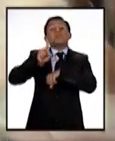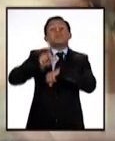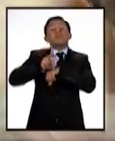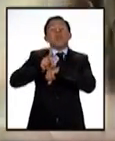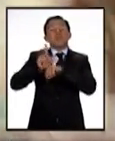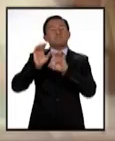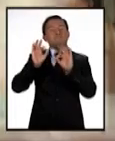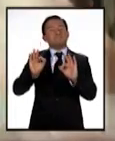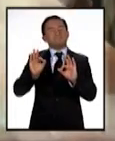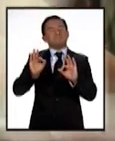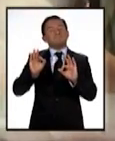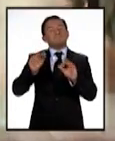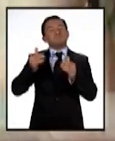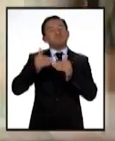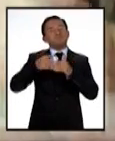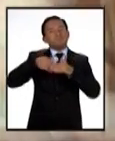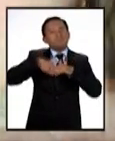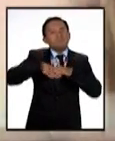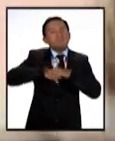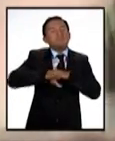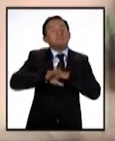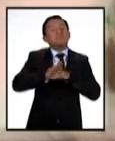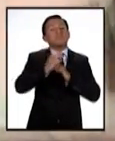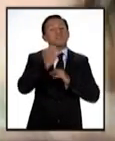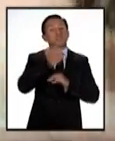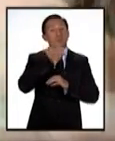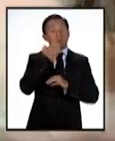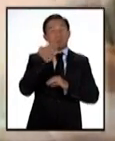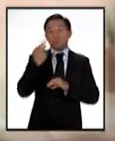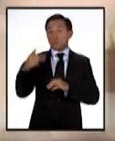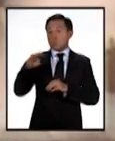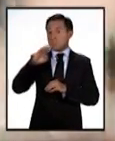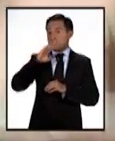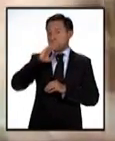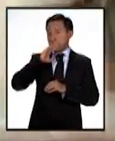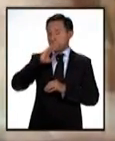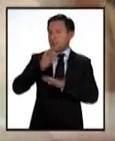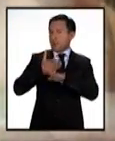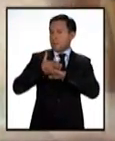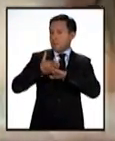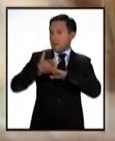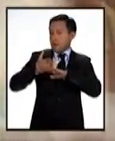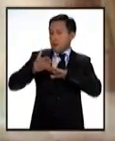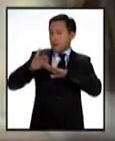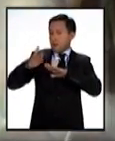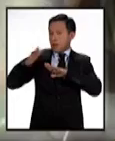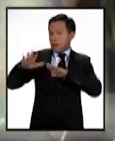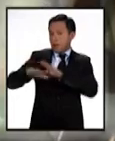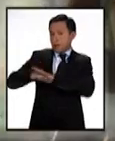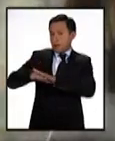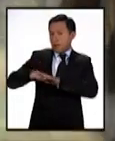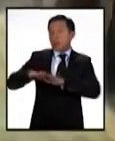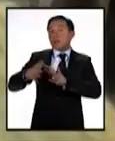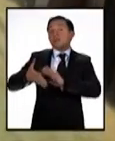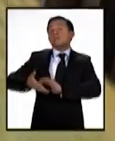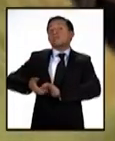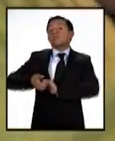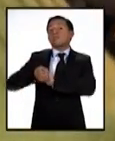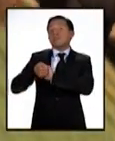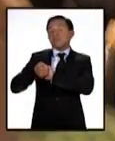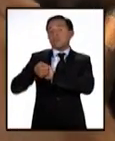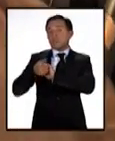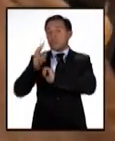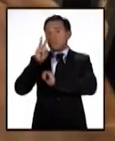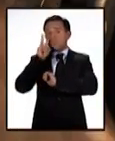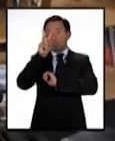Tomada de su blanca mano por su madre, mira frente a ella un enorme portón de madera sólido